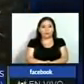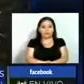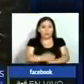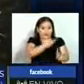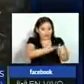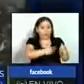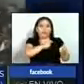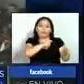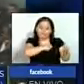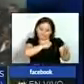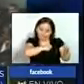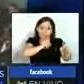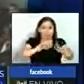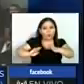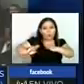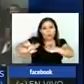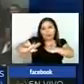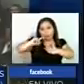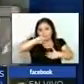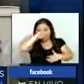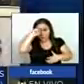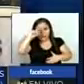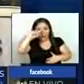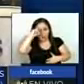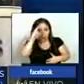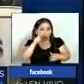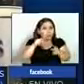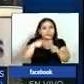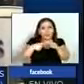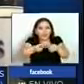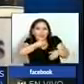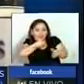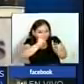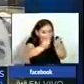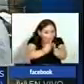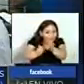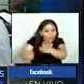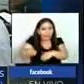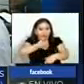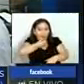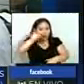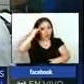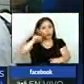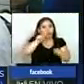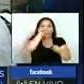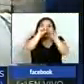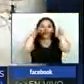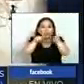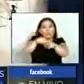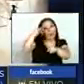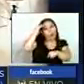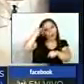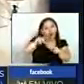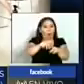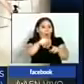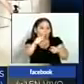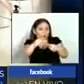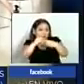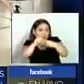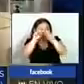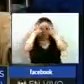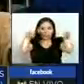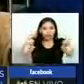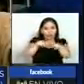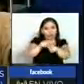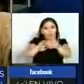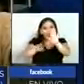Responsable y comprometido con su misión de productor de Noticiero Hechos, Hola El Salvador y otros programas especiales en Canal